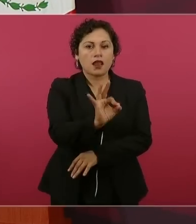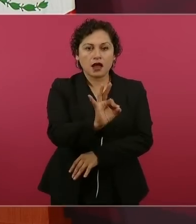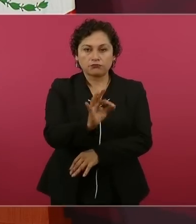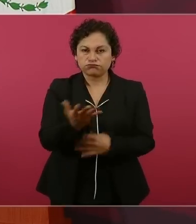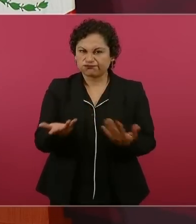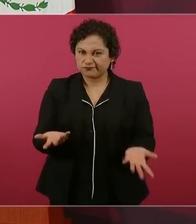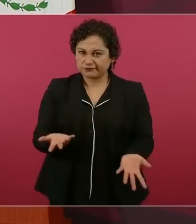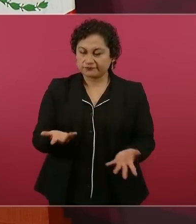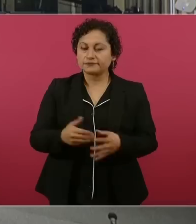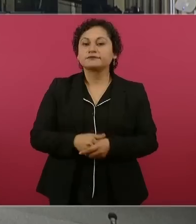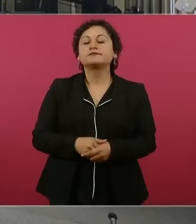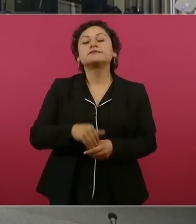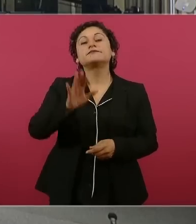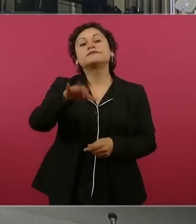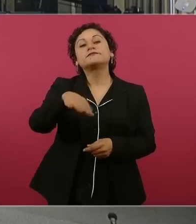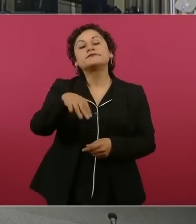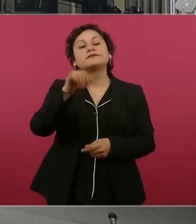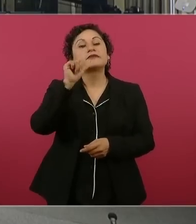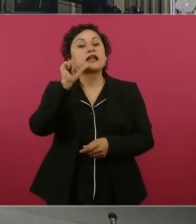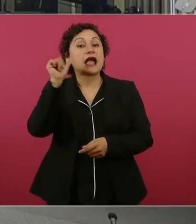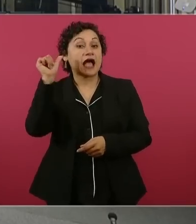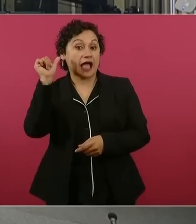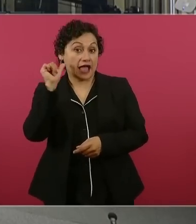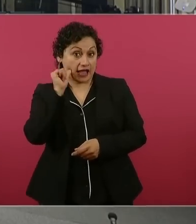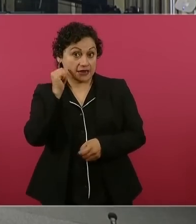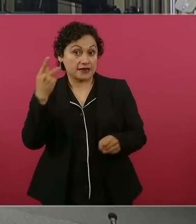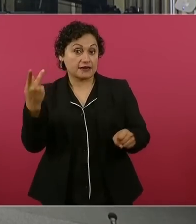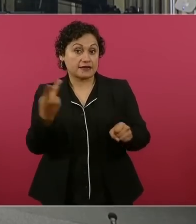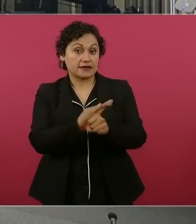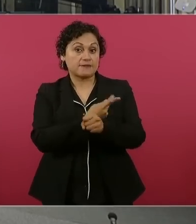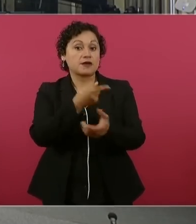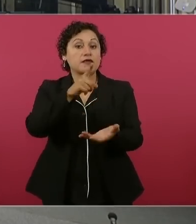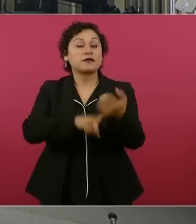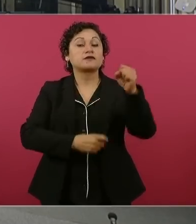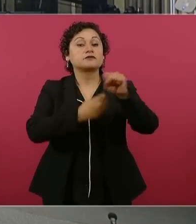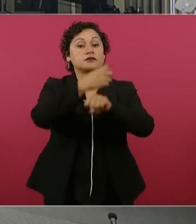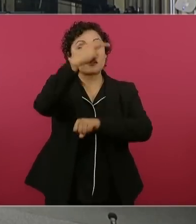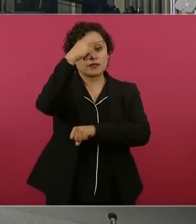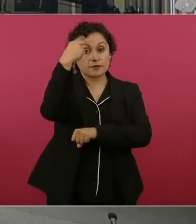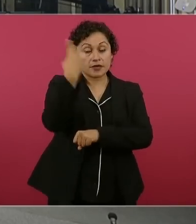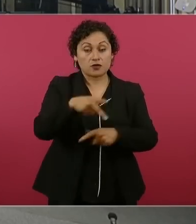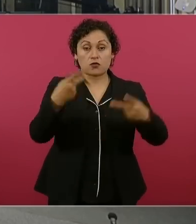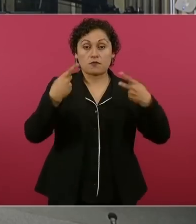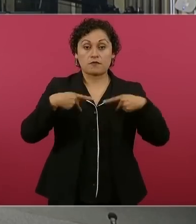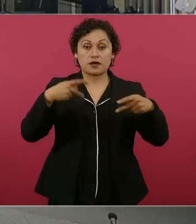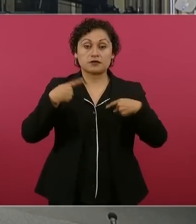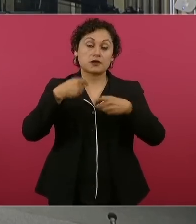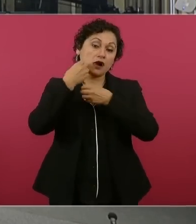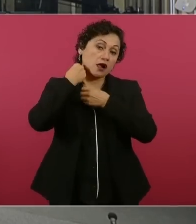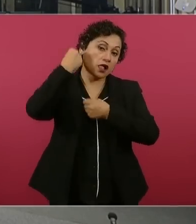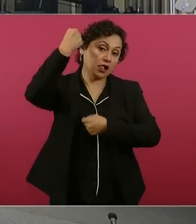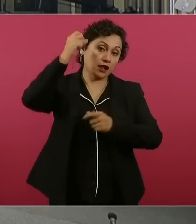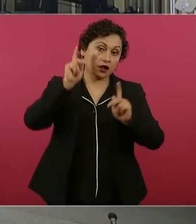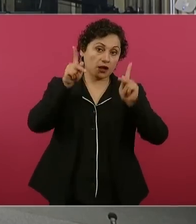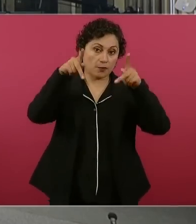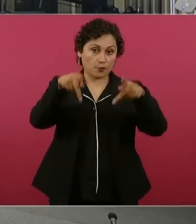Justo ayer que fue lo del tema de lo de este colgado que apareció en el Estado de México, pues justo que